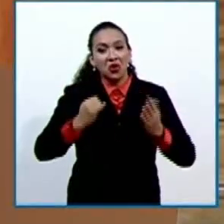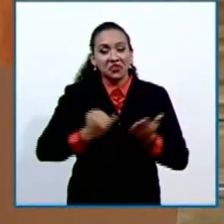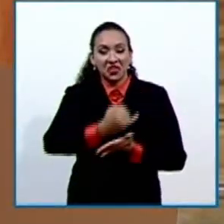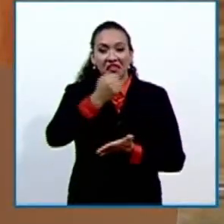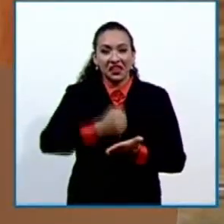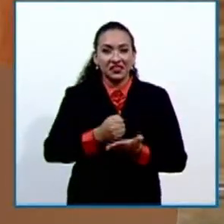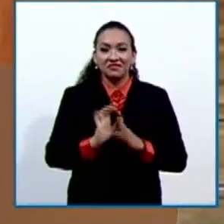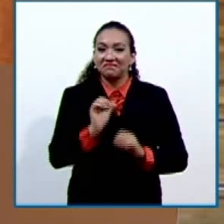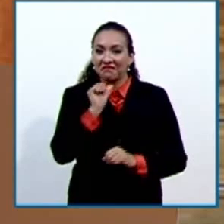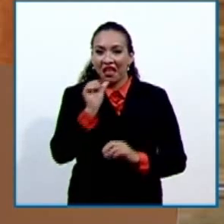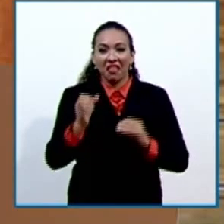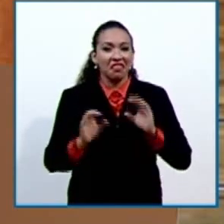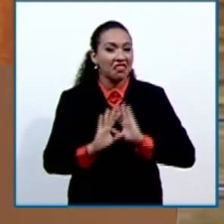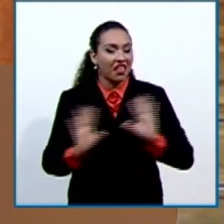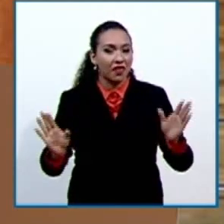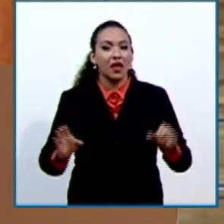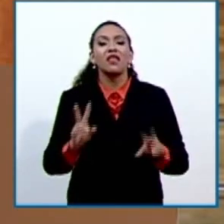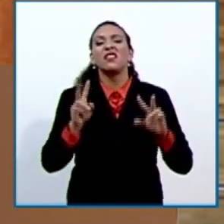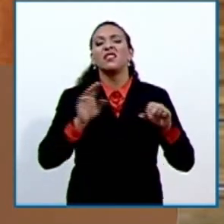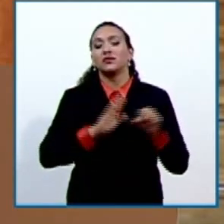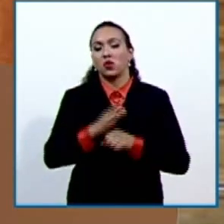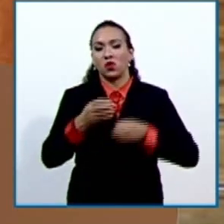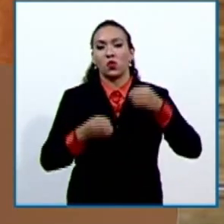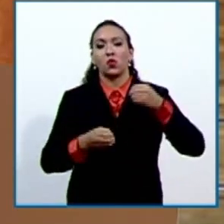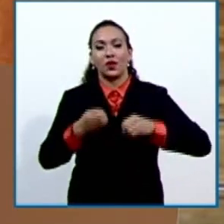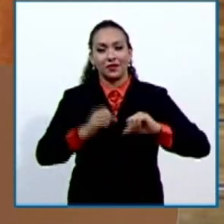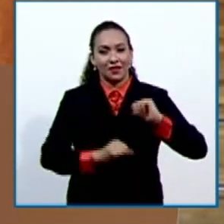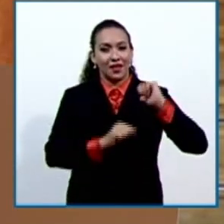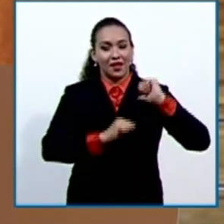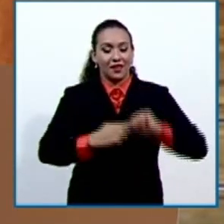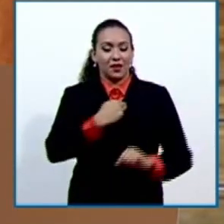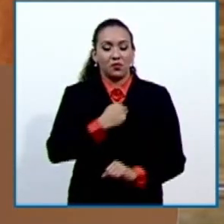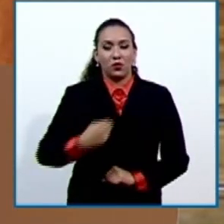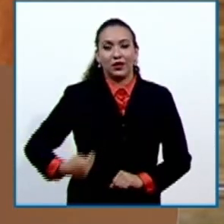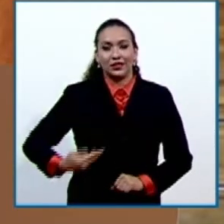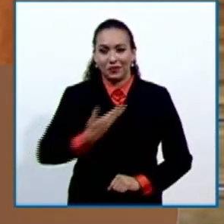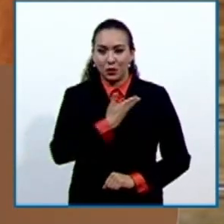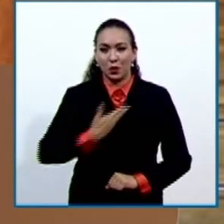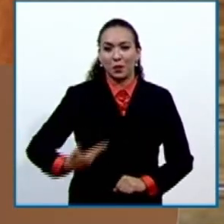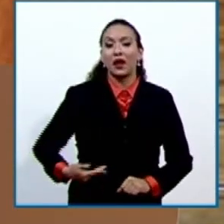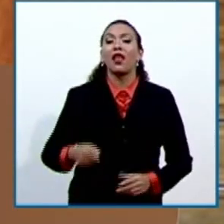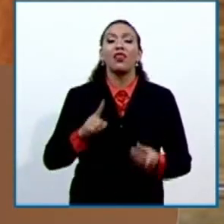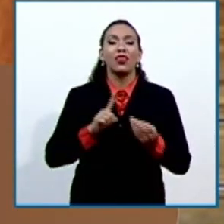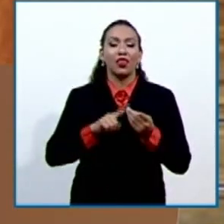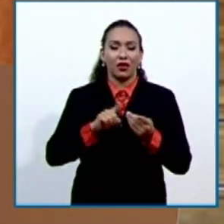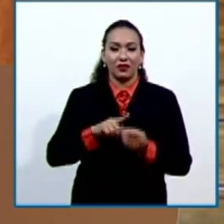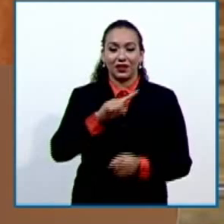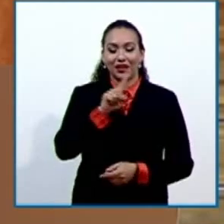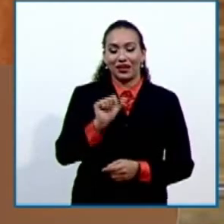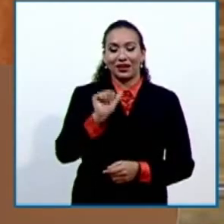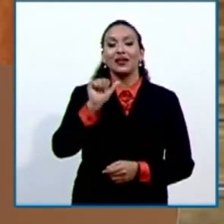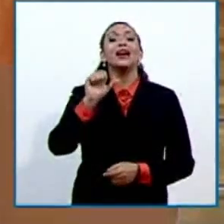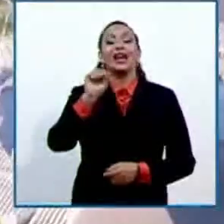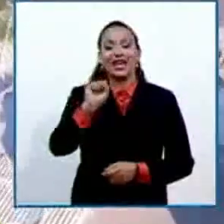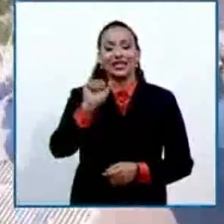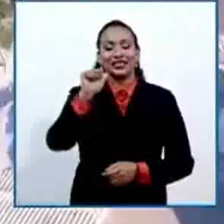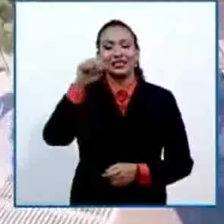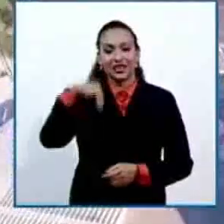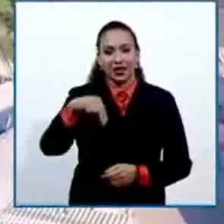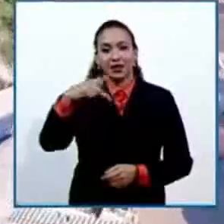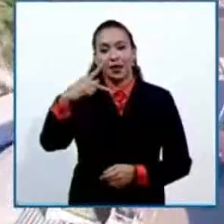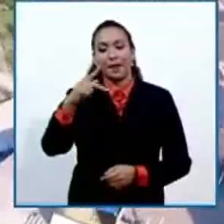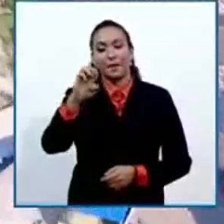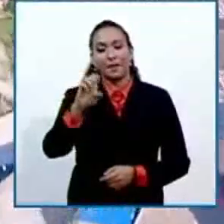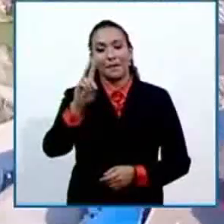sentencia en un juicio relacionado con el ejercicio del cargo del presidente municipal del Ayuntamiento de San Pedro, Llaneri, así como